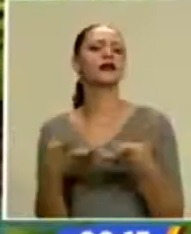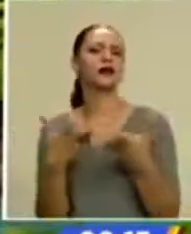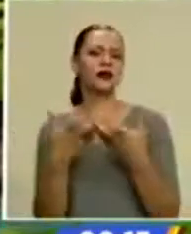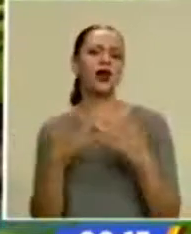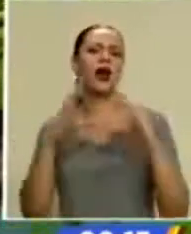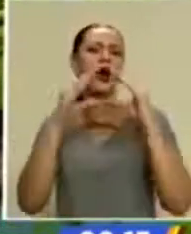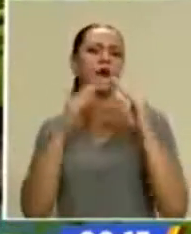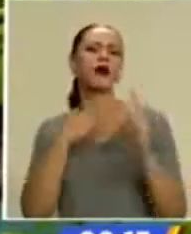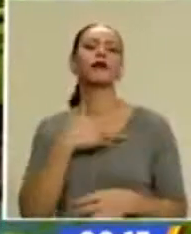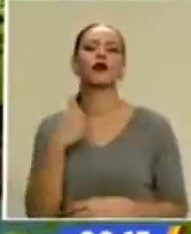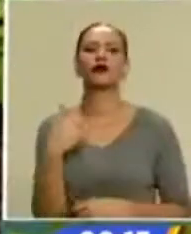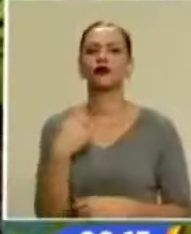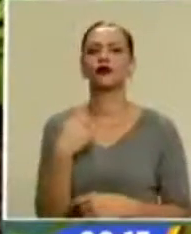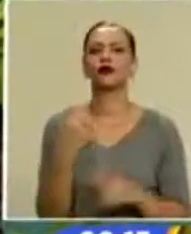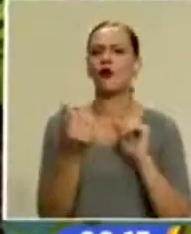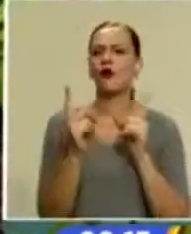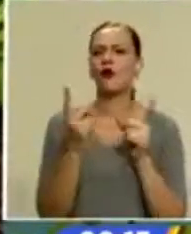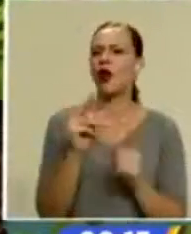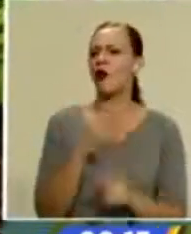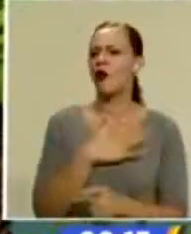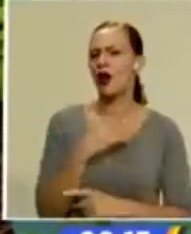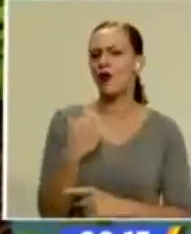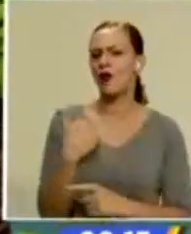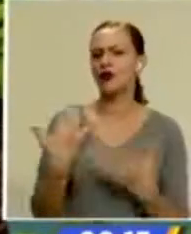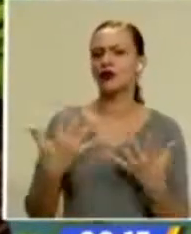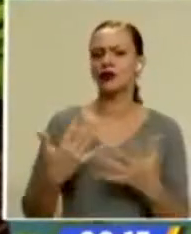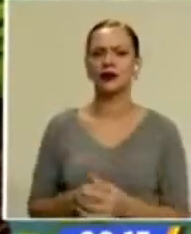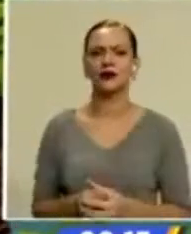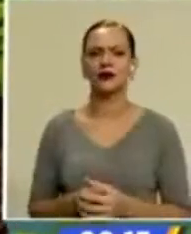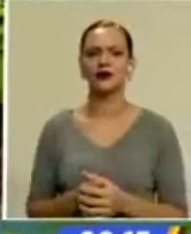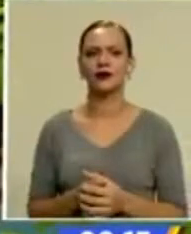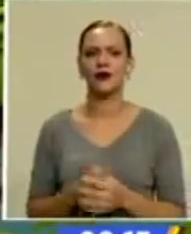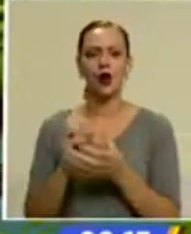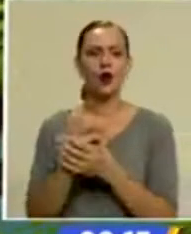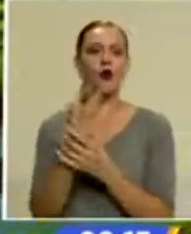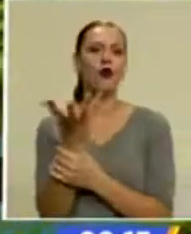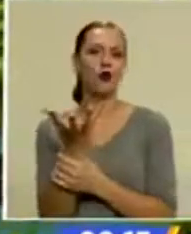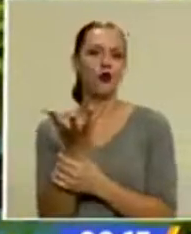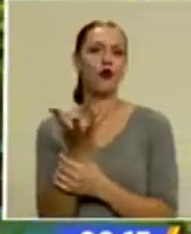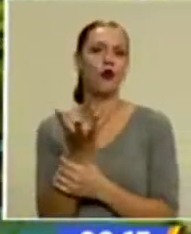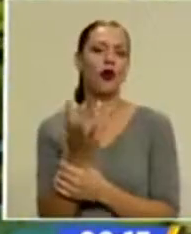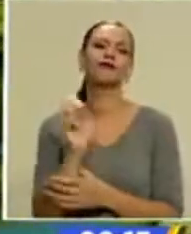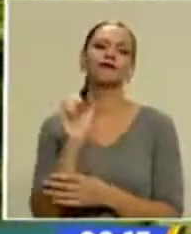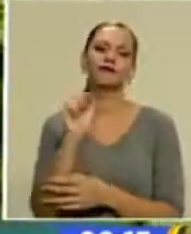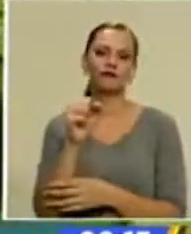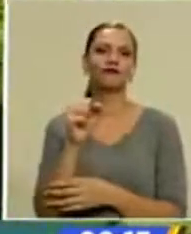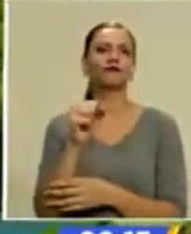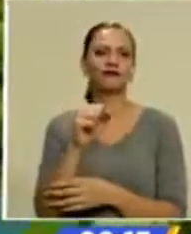en una hamburguesa me la comería. ¿En qué será? No sé, santo Dios. ¿El culantro? Por supuesto.